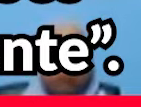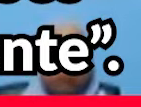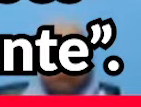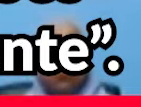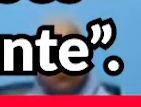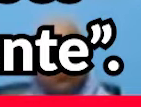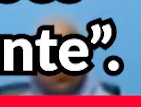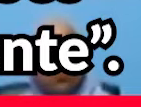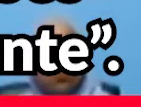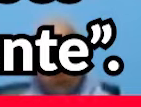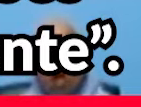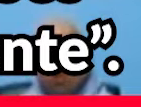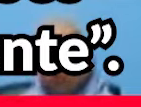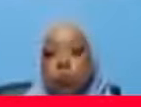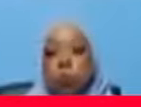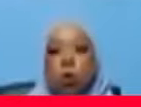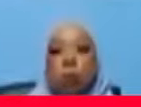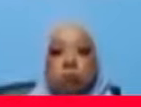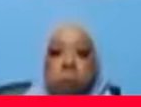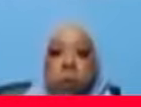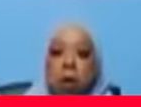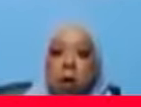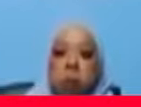resuelve sus asuntos internamente,